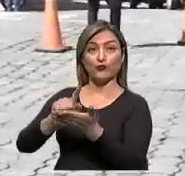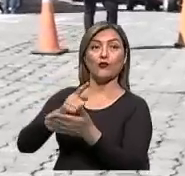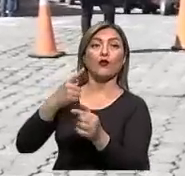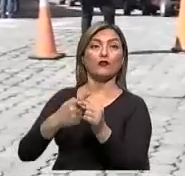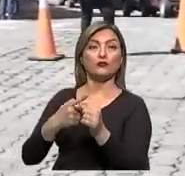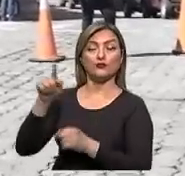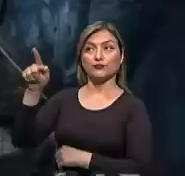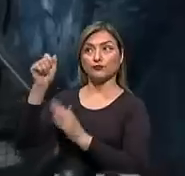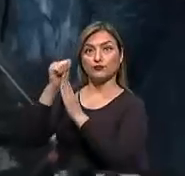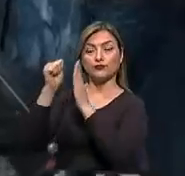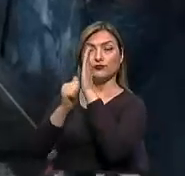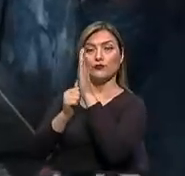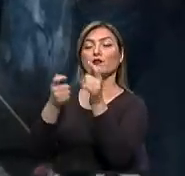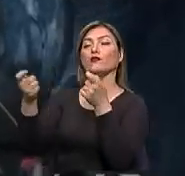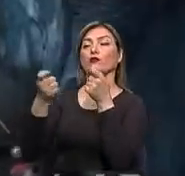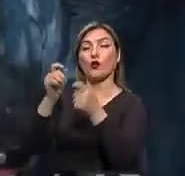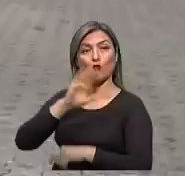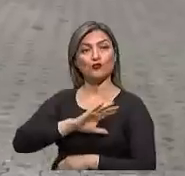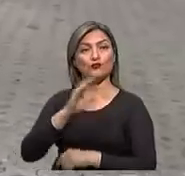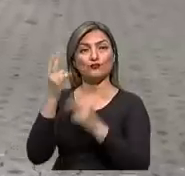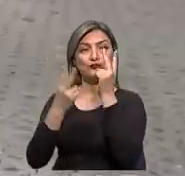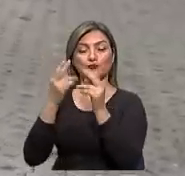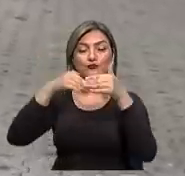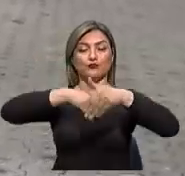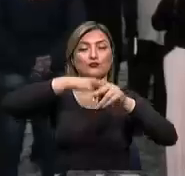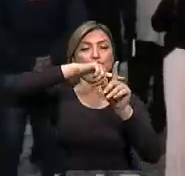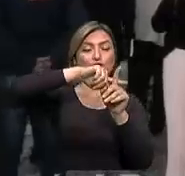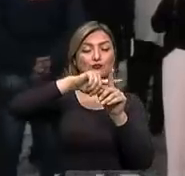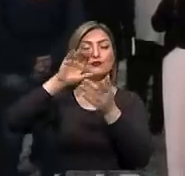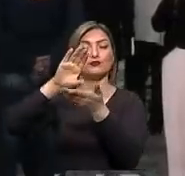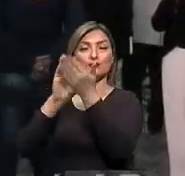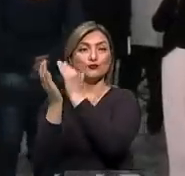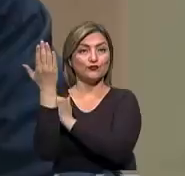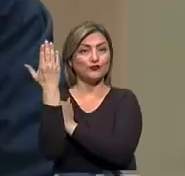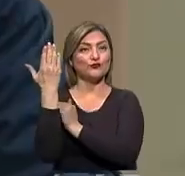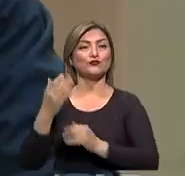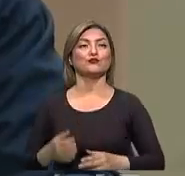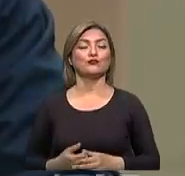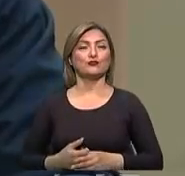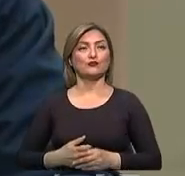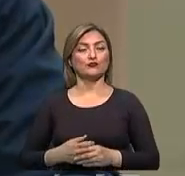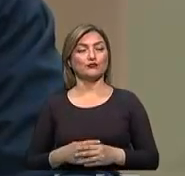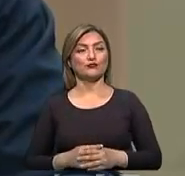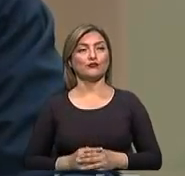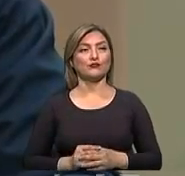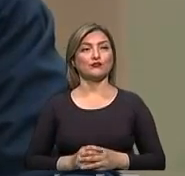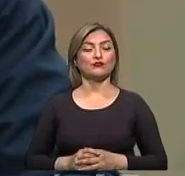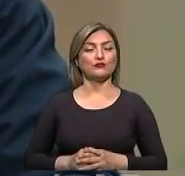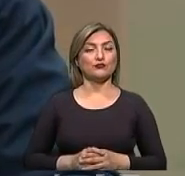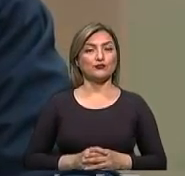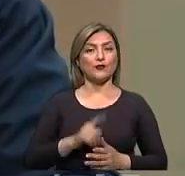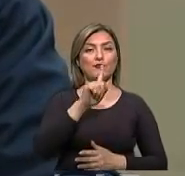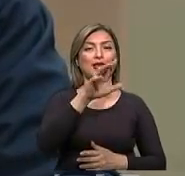la Agencia Metropolitana de Control se visitaron cementerios y también el centro histórico. Hemos